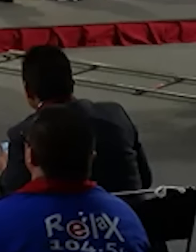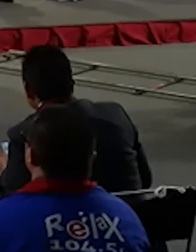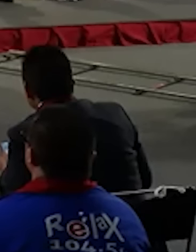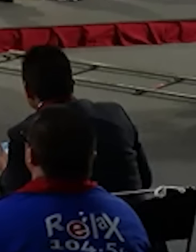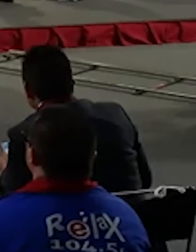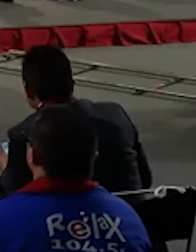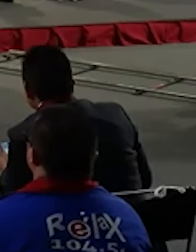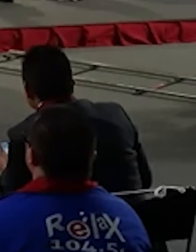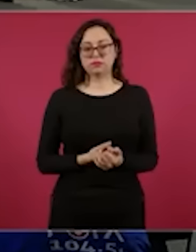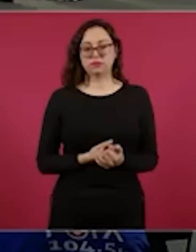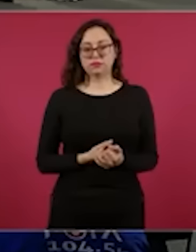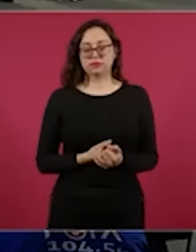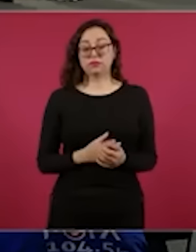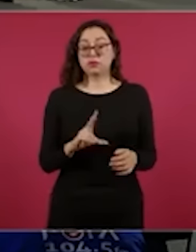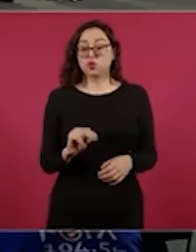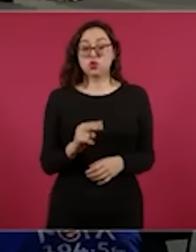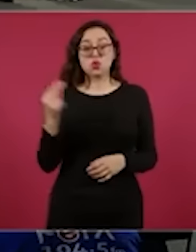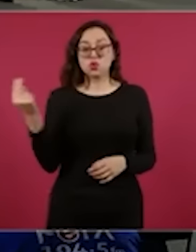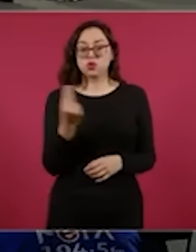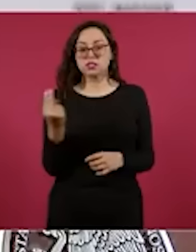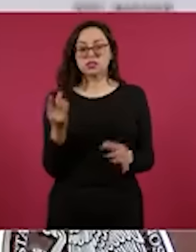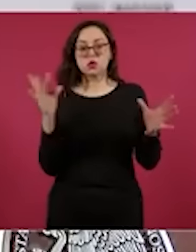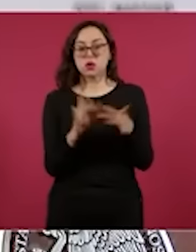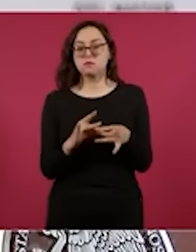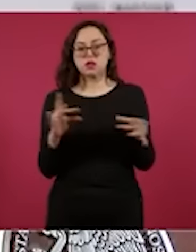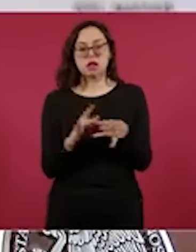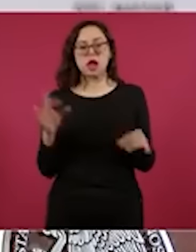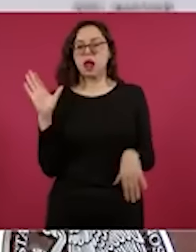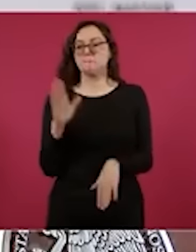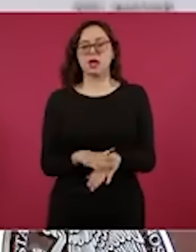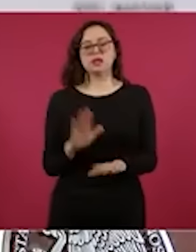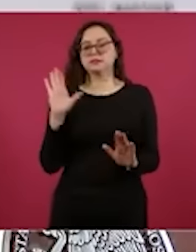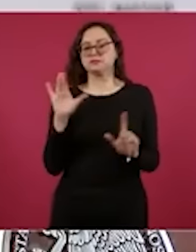ya tenemos a un Chapultepec sano y salvo,